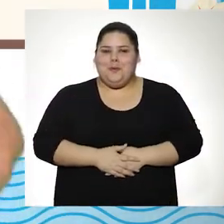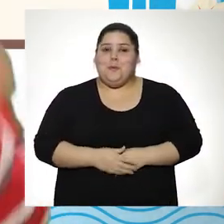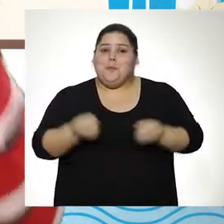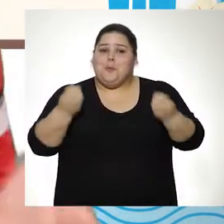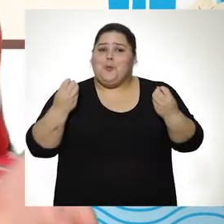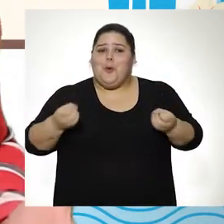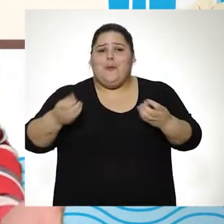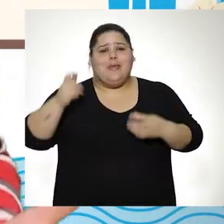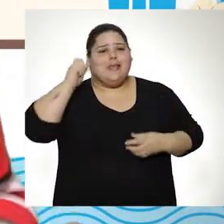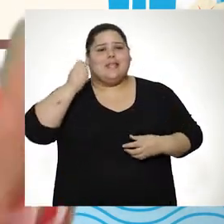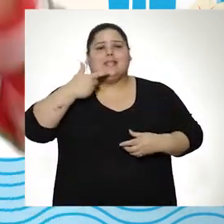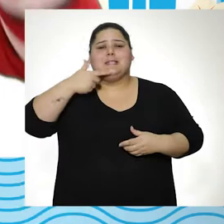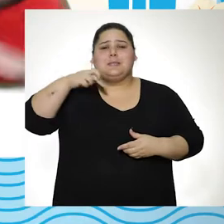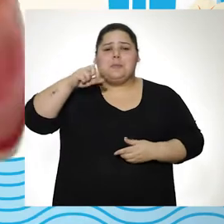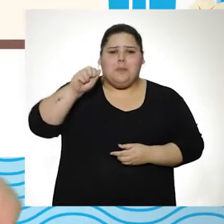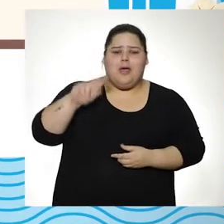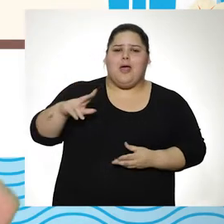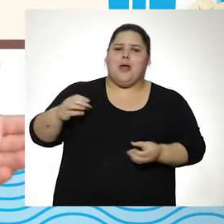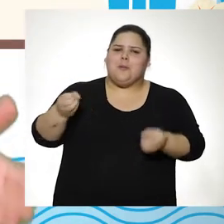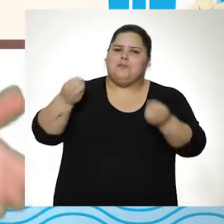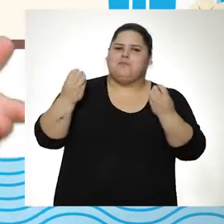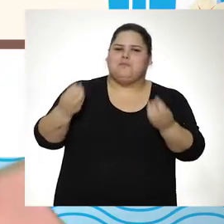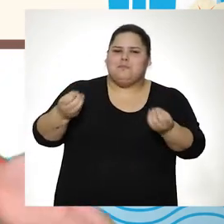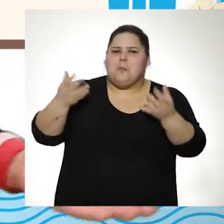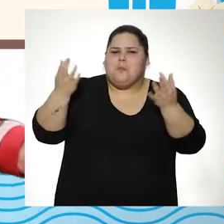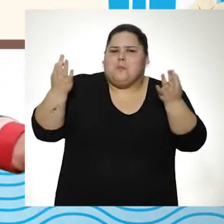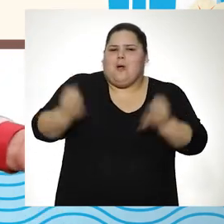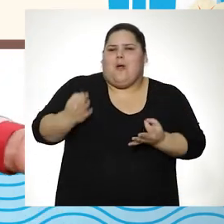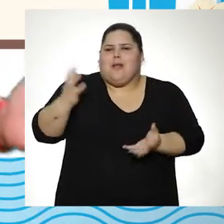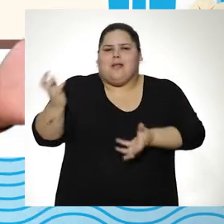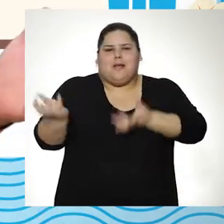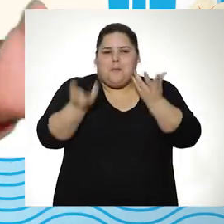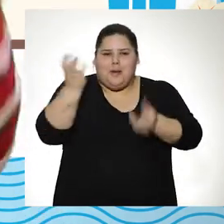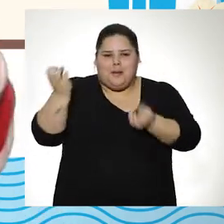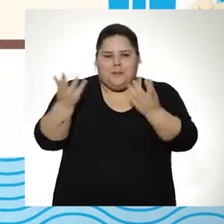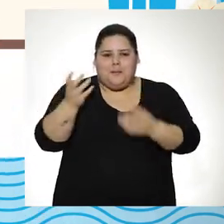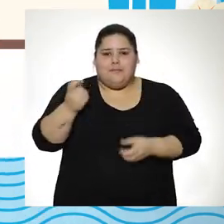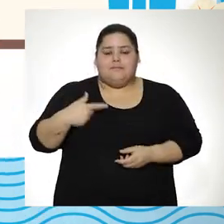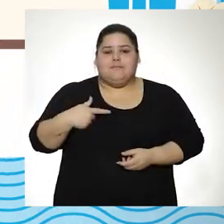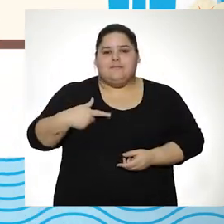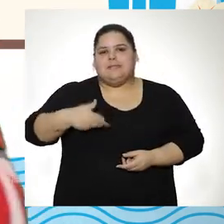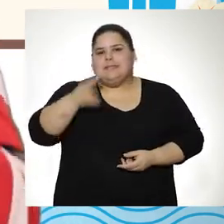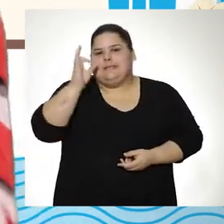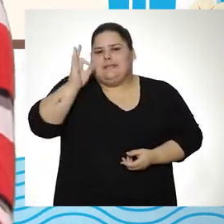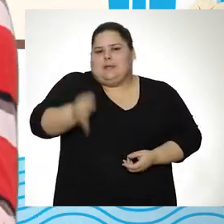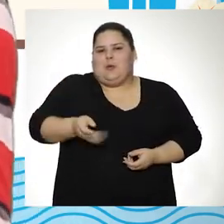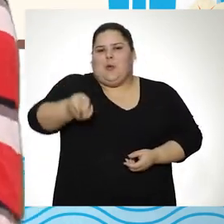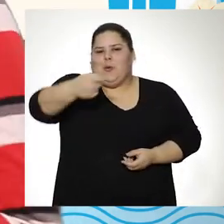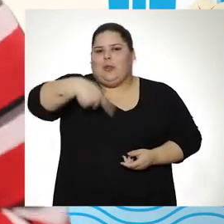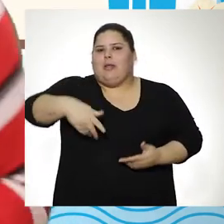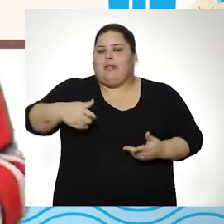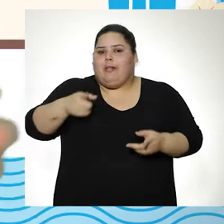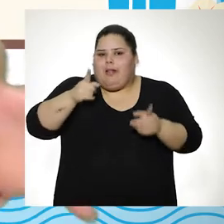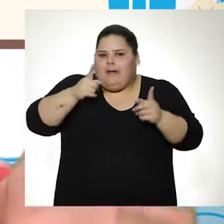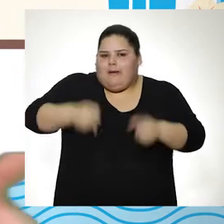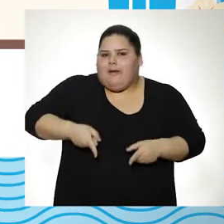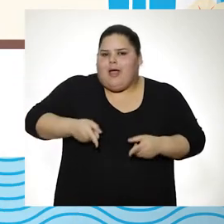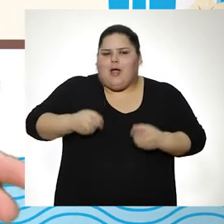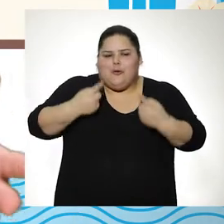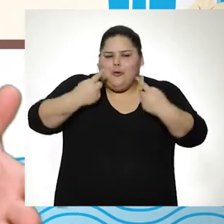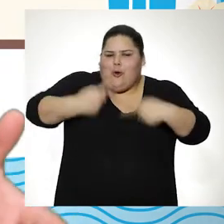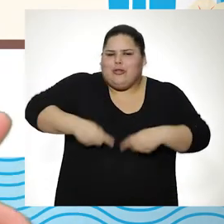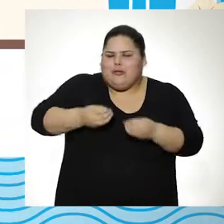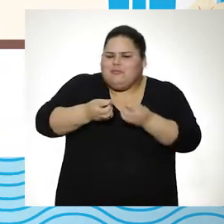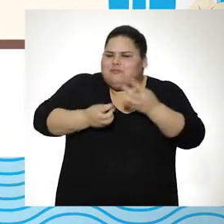¡Muy bien, Gaspar! ¡Excelente ese malabarista! Seguramente ustedes también tienen un montón